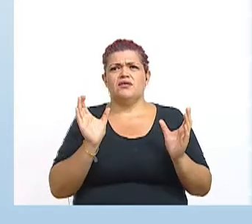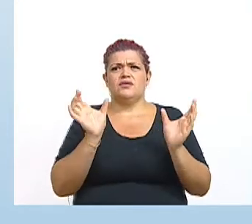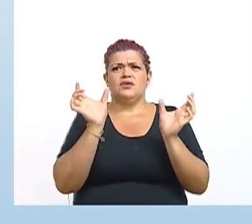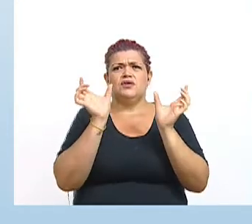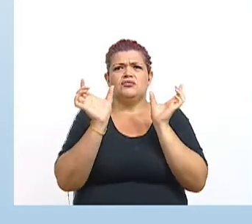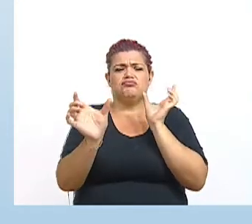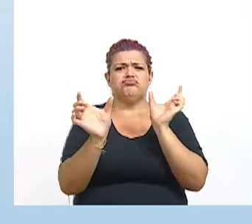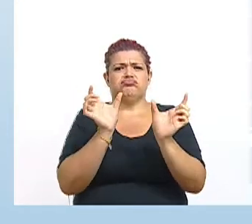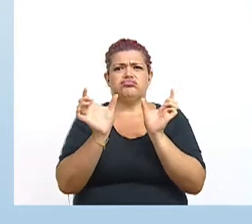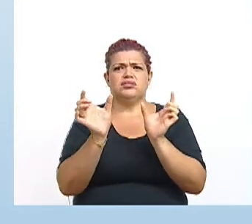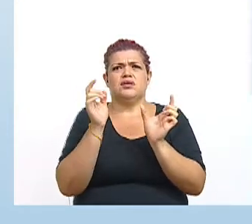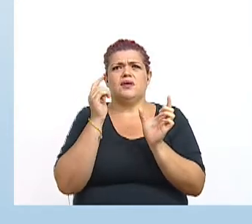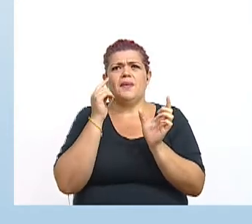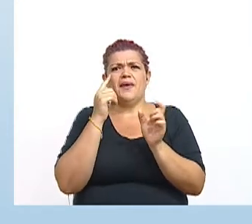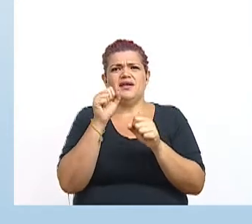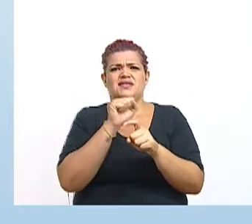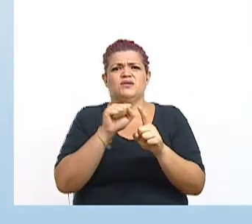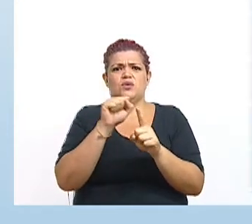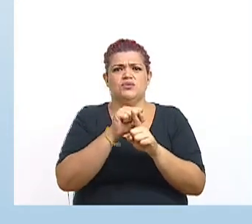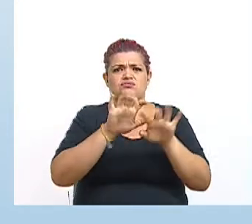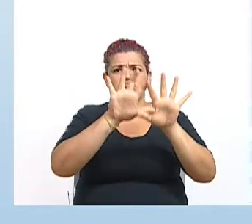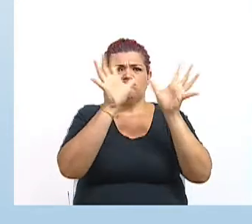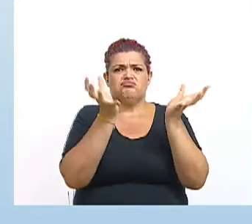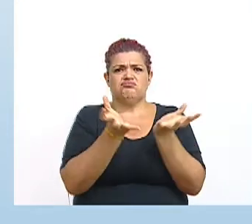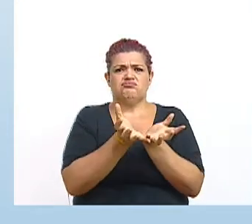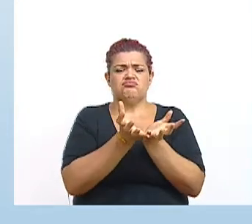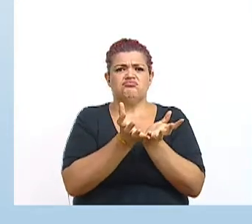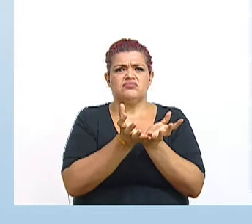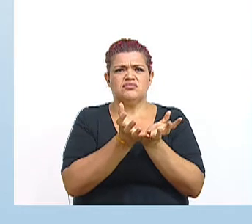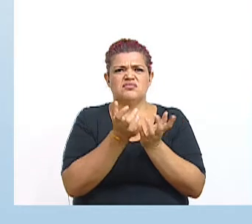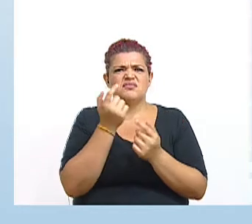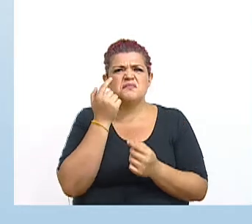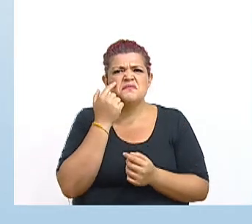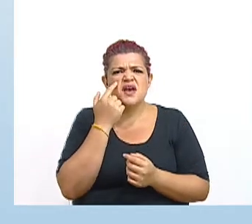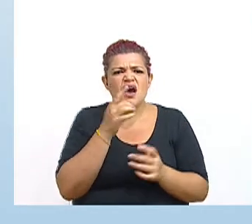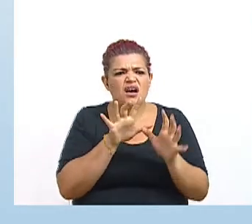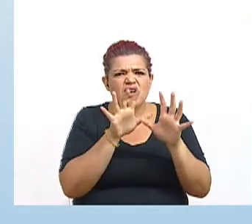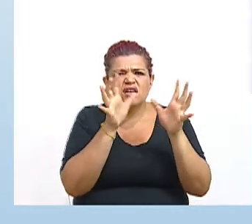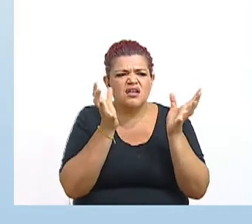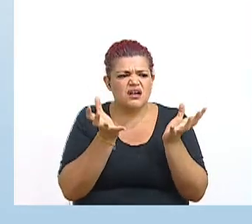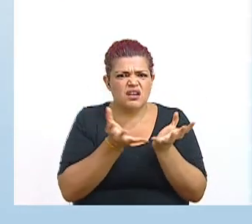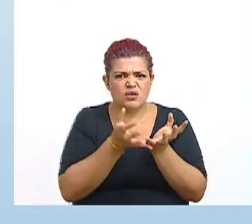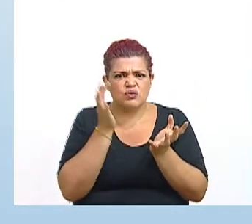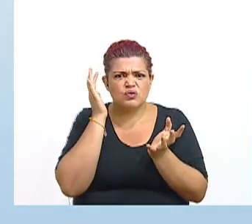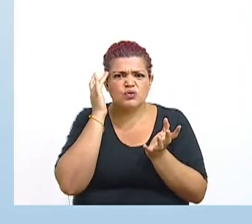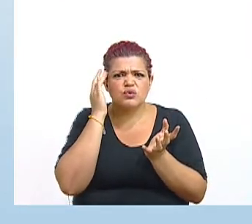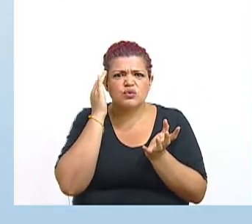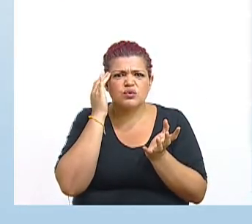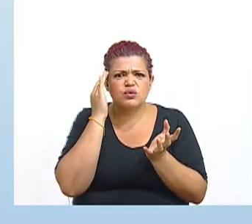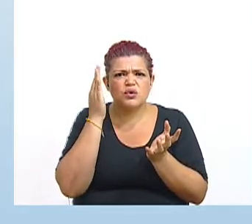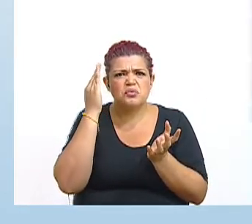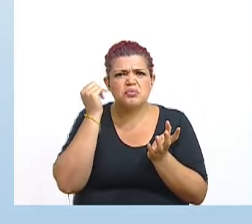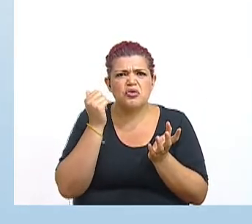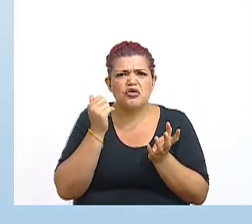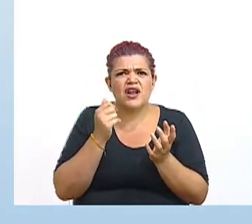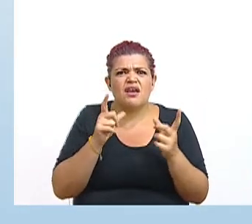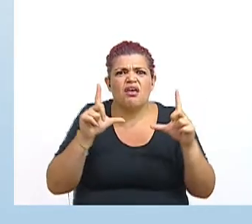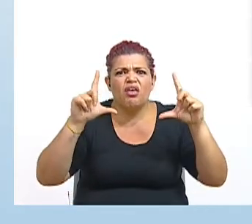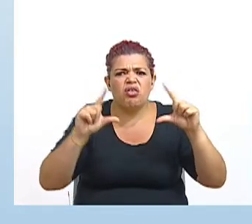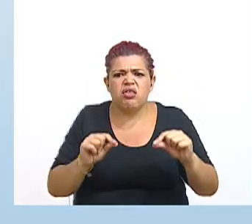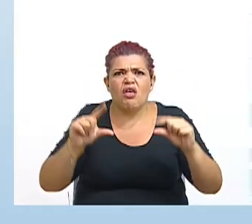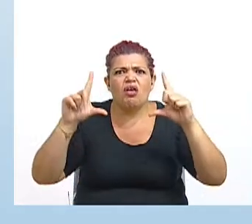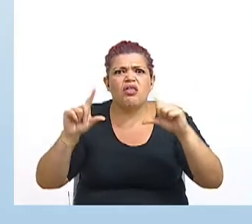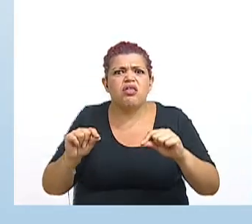En el primer caso tenemos la situación planetaria. Nótese que la situación planetaria es preocupante porque hay una huella ecológica